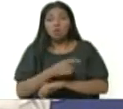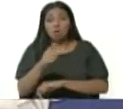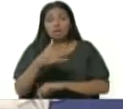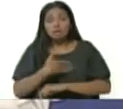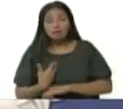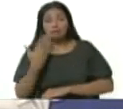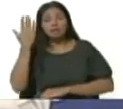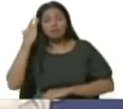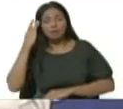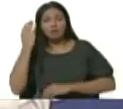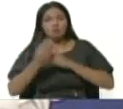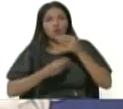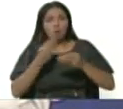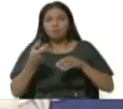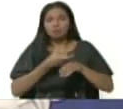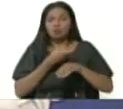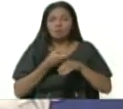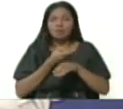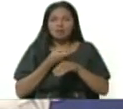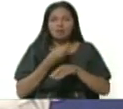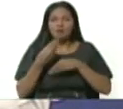saber cómo se gobierna